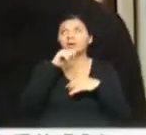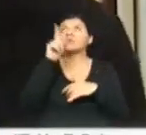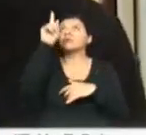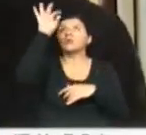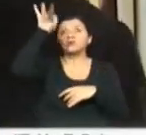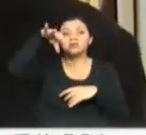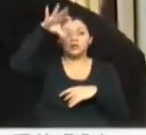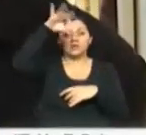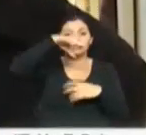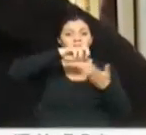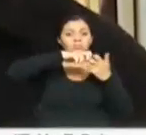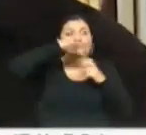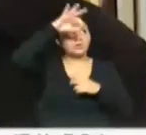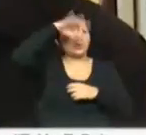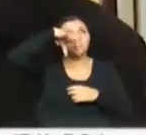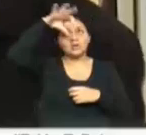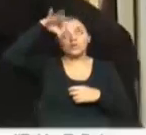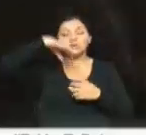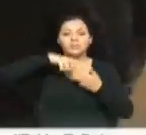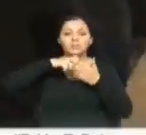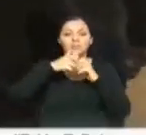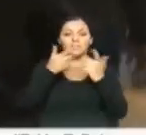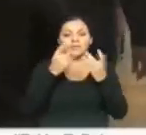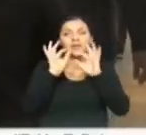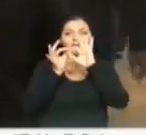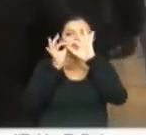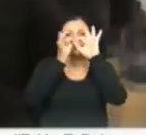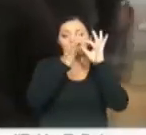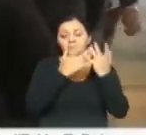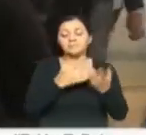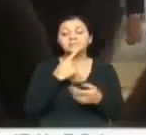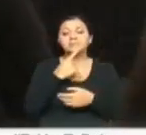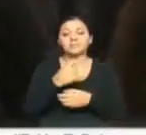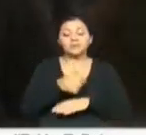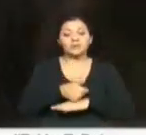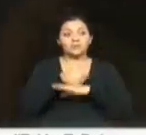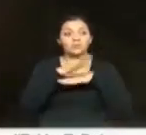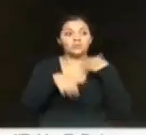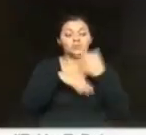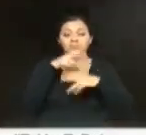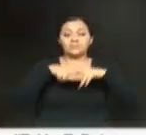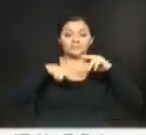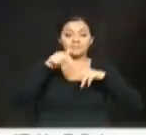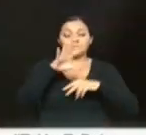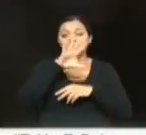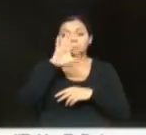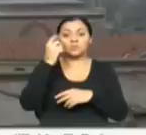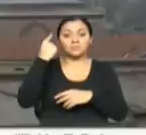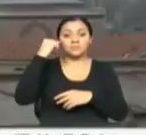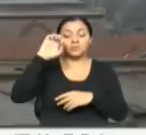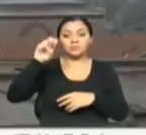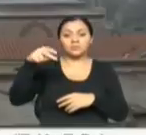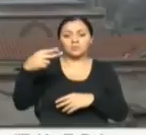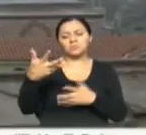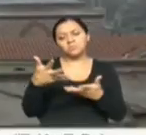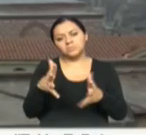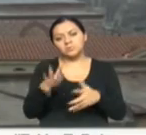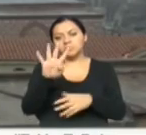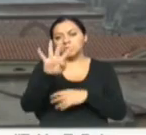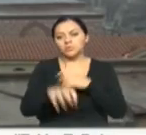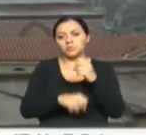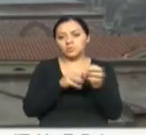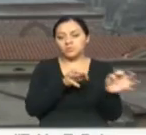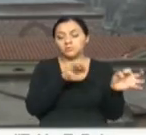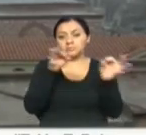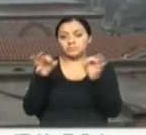hay agujeros sobre las tiendas. Las autoridades dicen que las obras de 50 millones de euros llevarán al menos